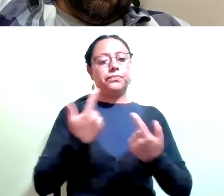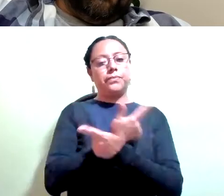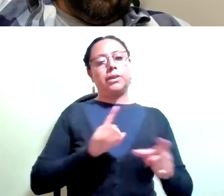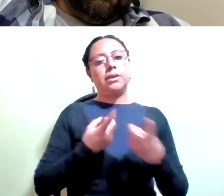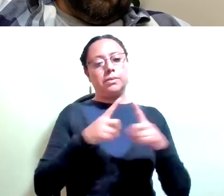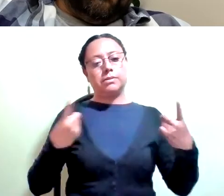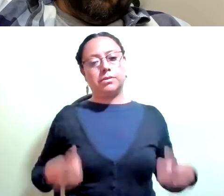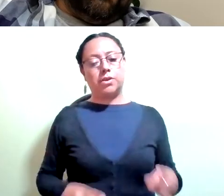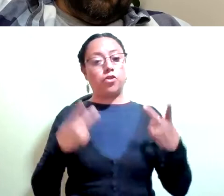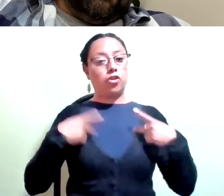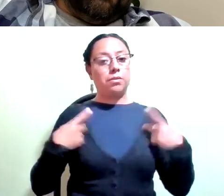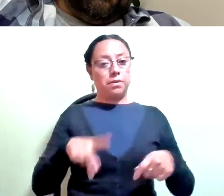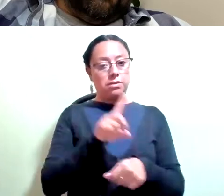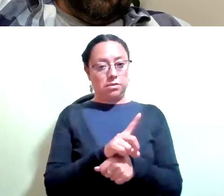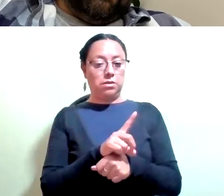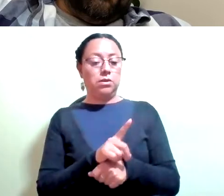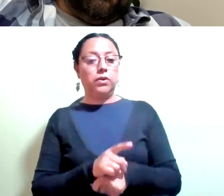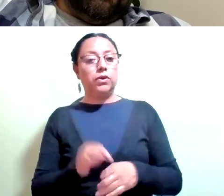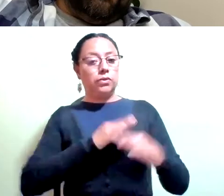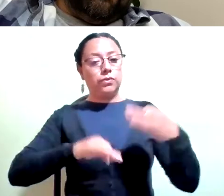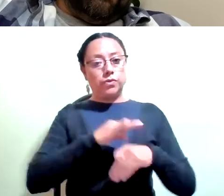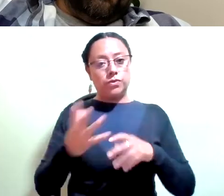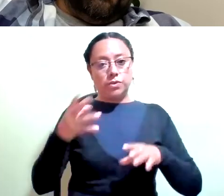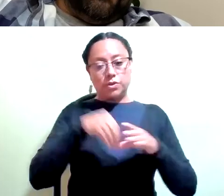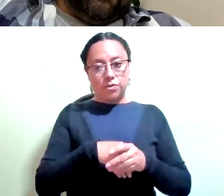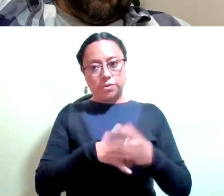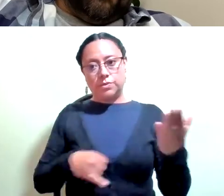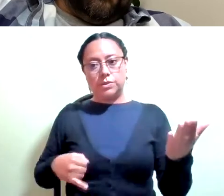estamos, digamos, ya incluyendo la autodeterminación del